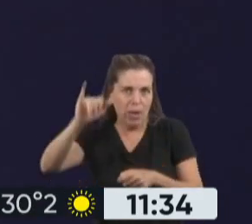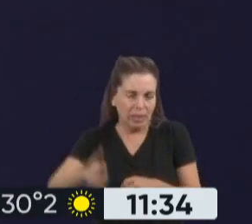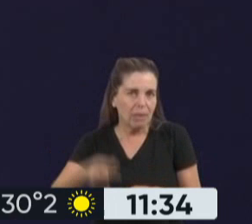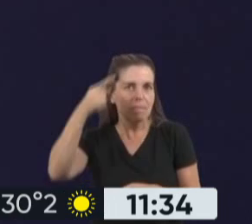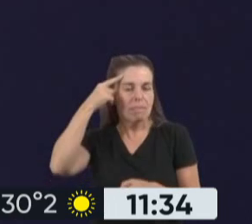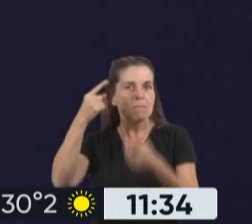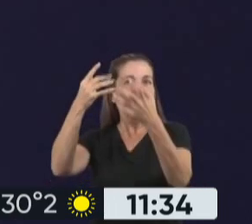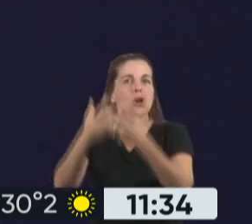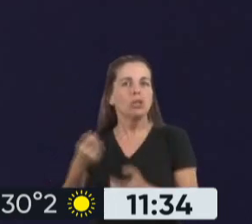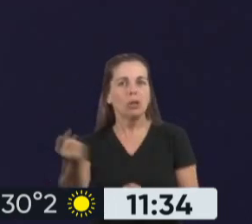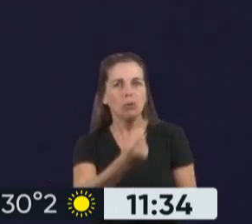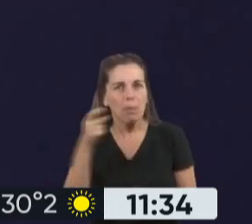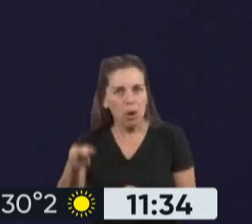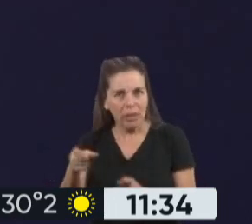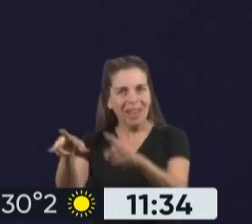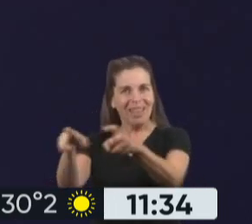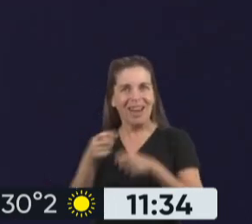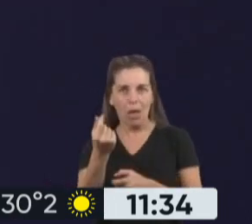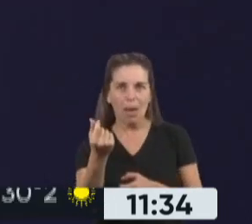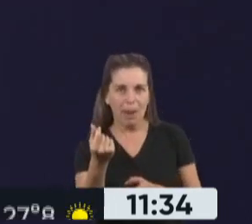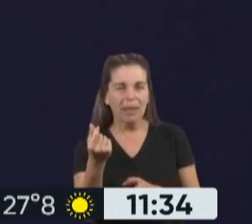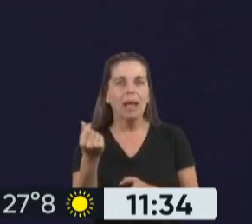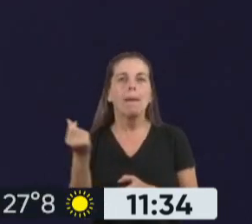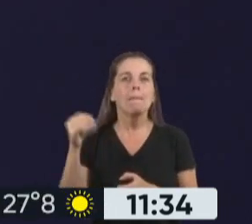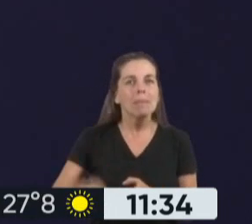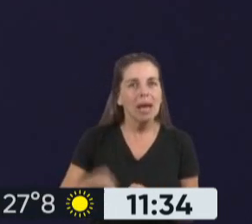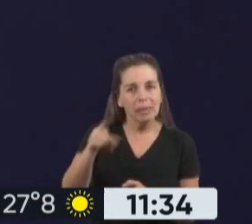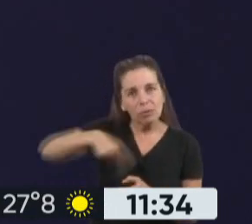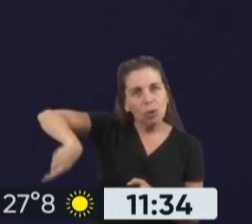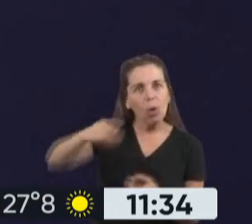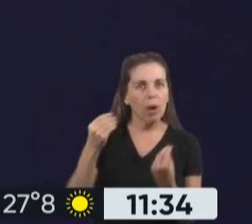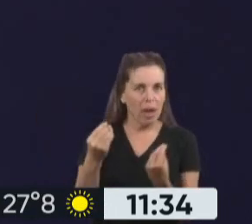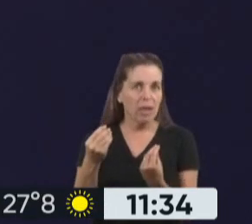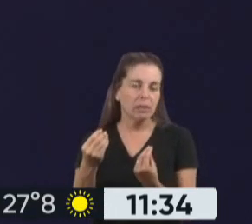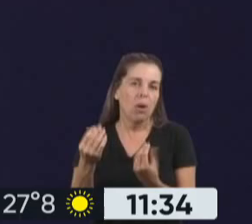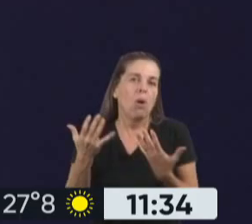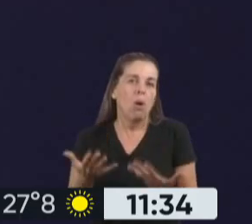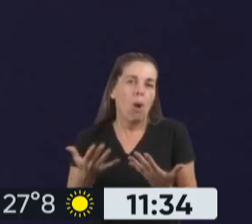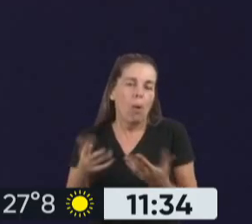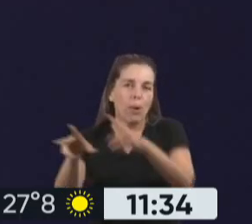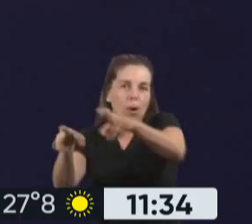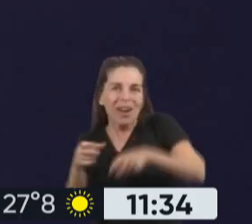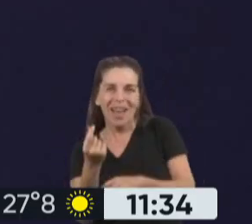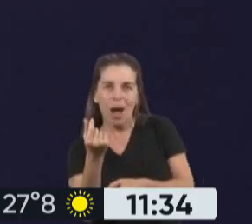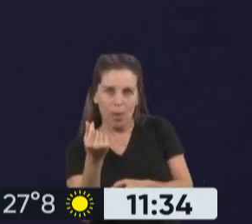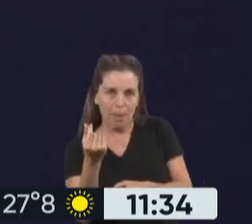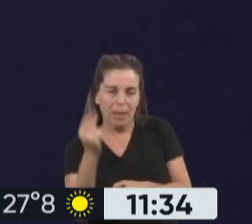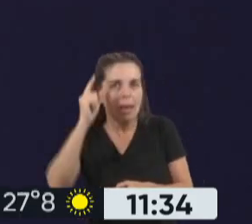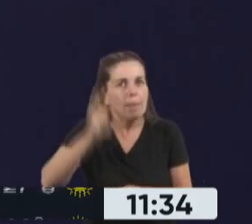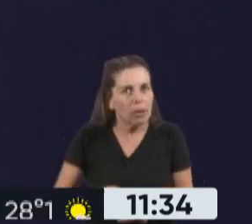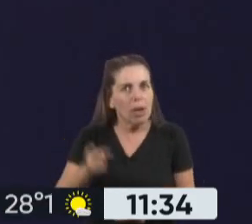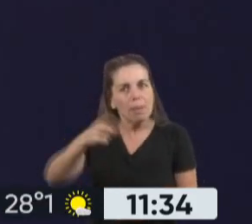inversión solo rentabilidad. Detrás de ese proyecto hay rentabilidad, por supuesto, porque si no, no existiría, pero también